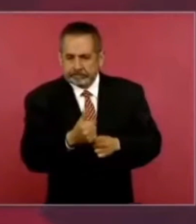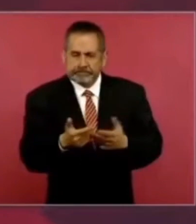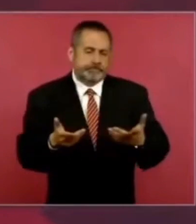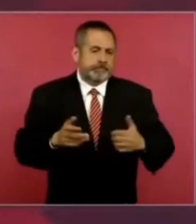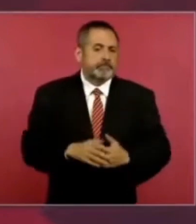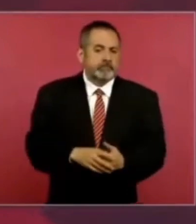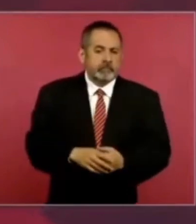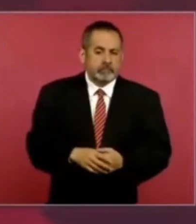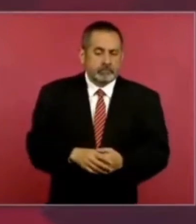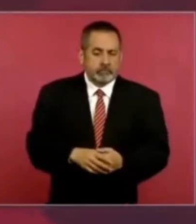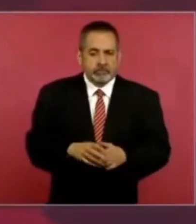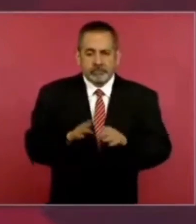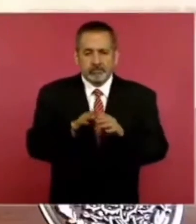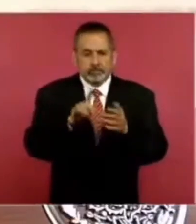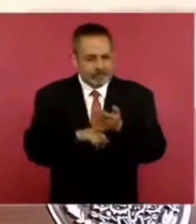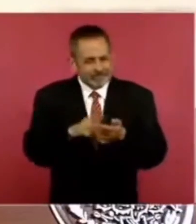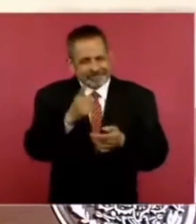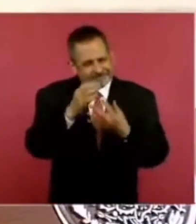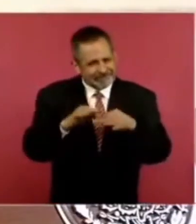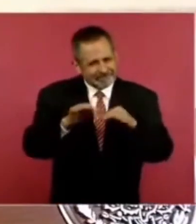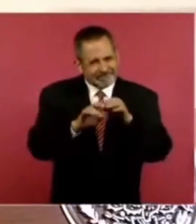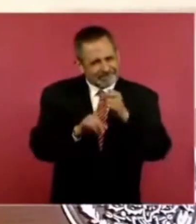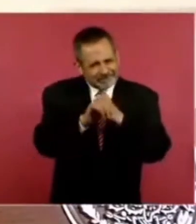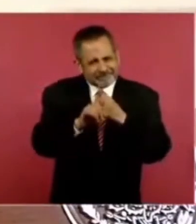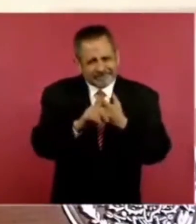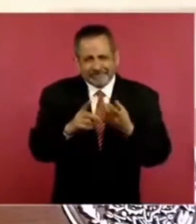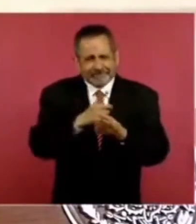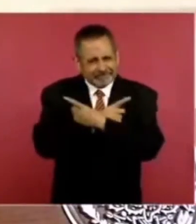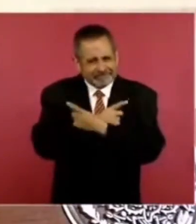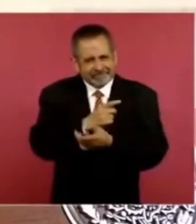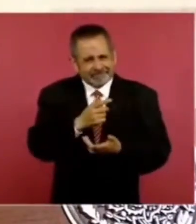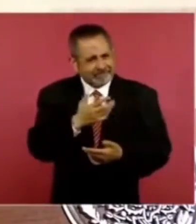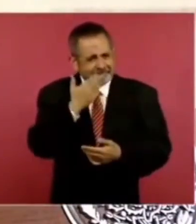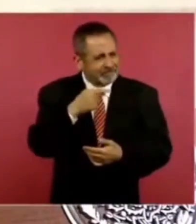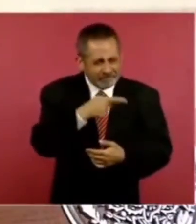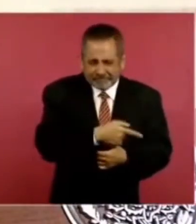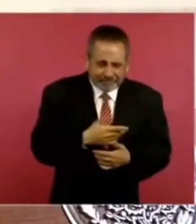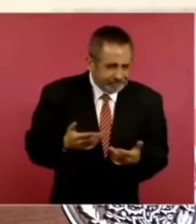no solo por cuestiones morales, que ya es bastante,